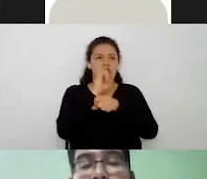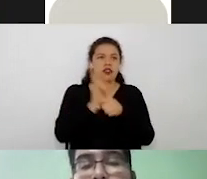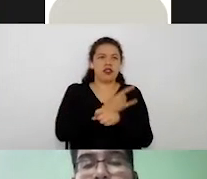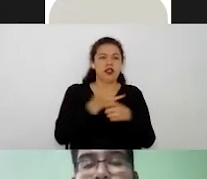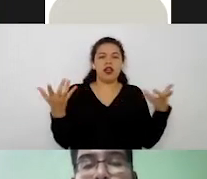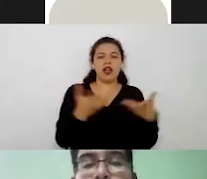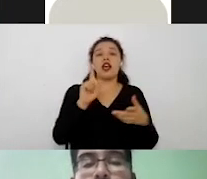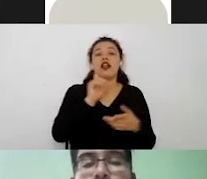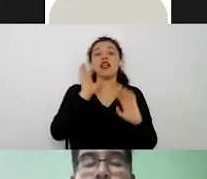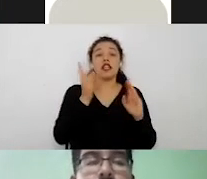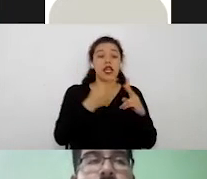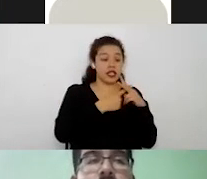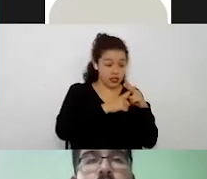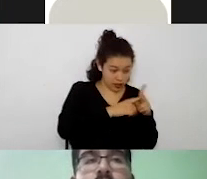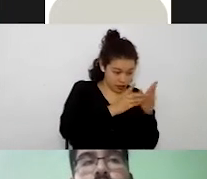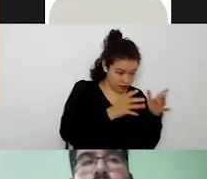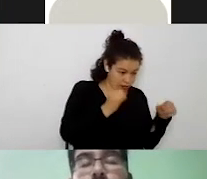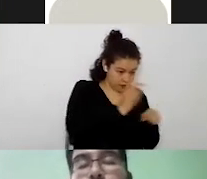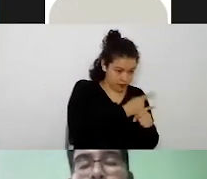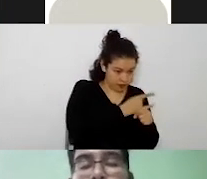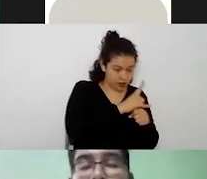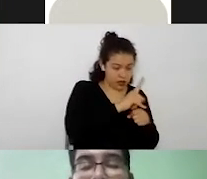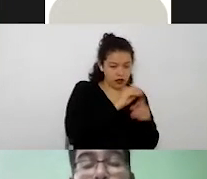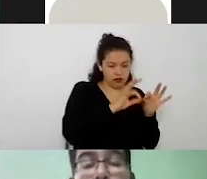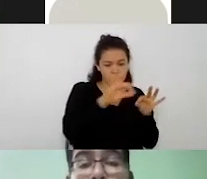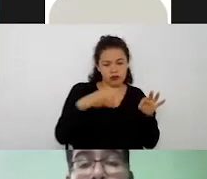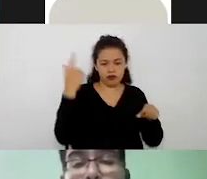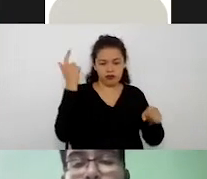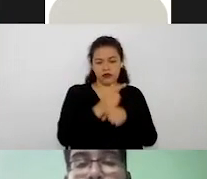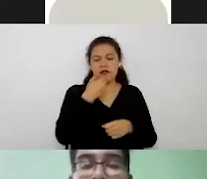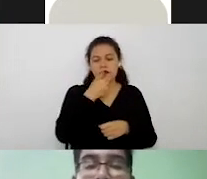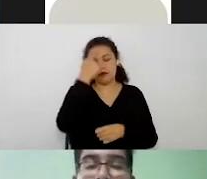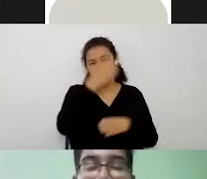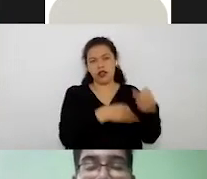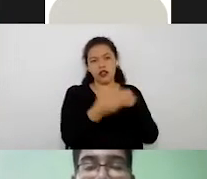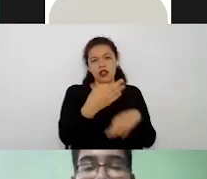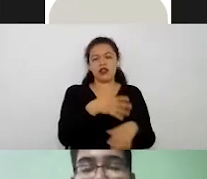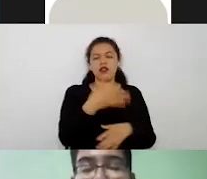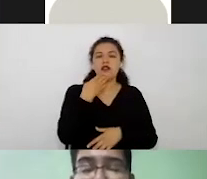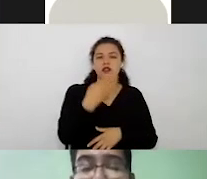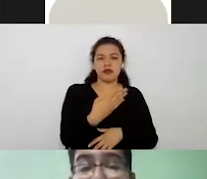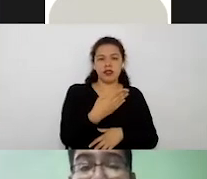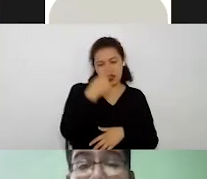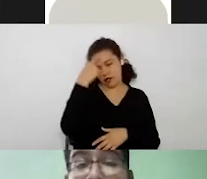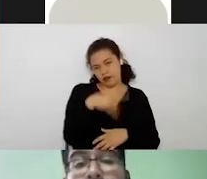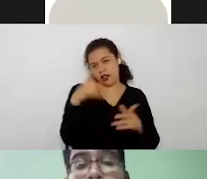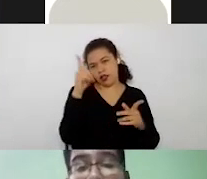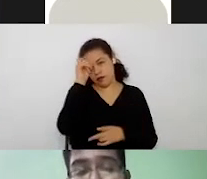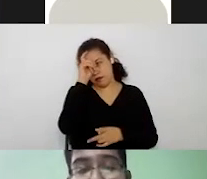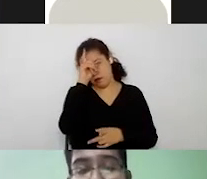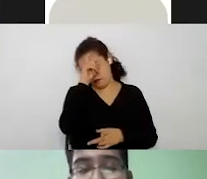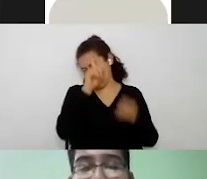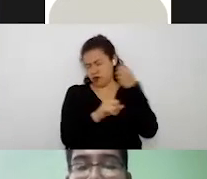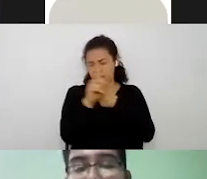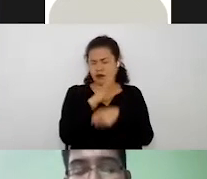a partir de ese simulacro identificar cuál es una ruta que les convenga a todos, que les genere menor conflicto, y a